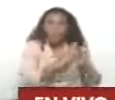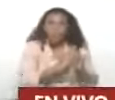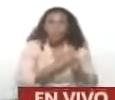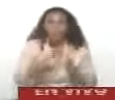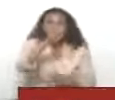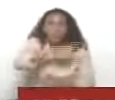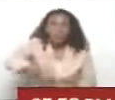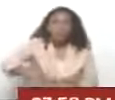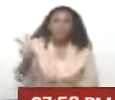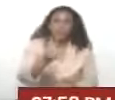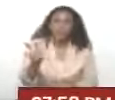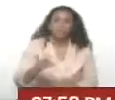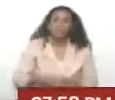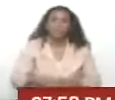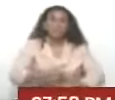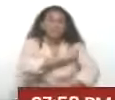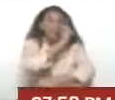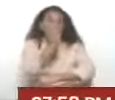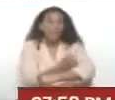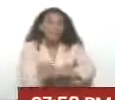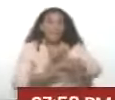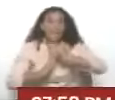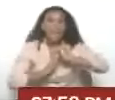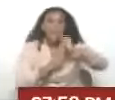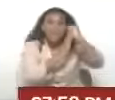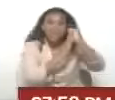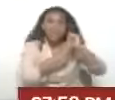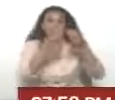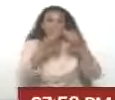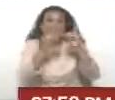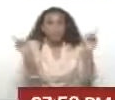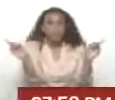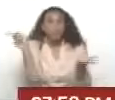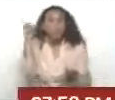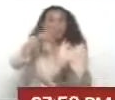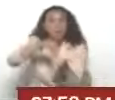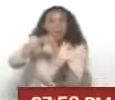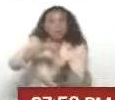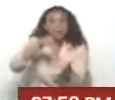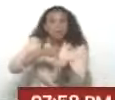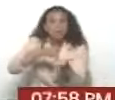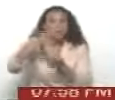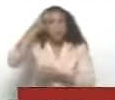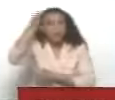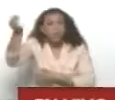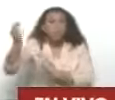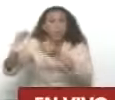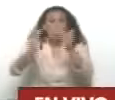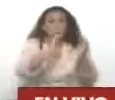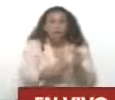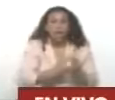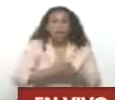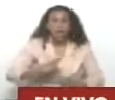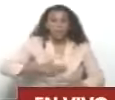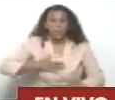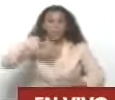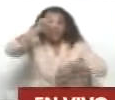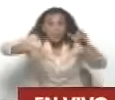país. Fortalecer el liderazgo, la democracia y toda la capacidad